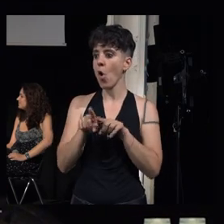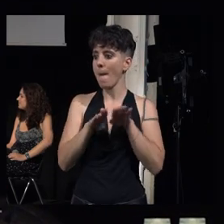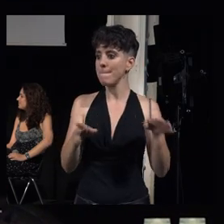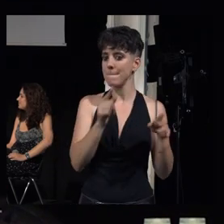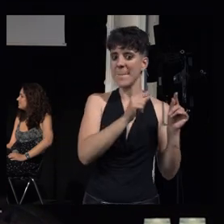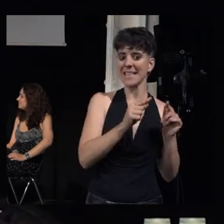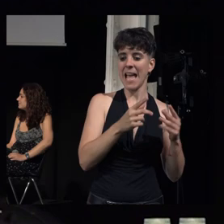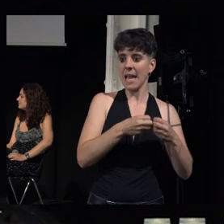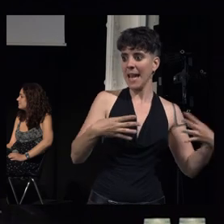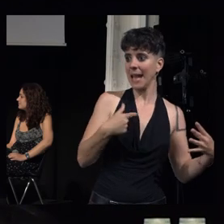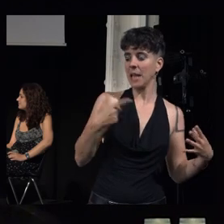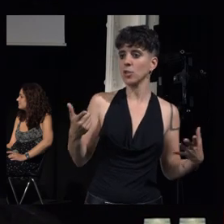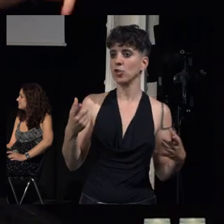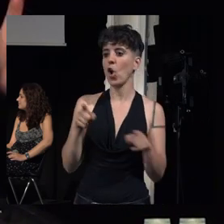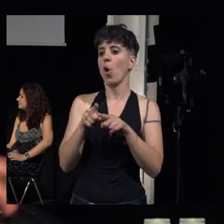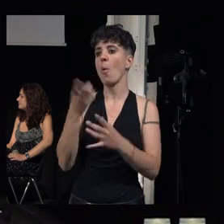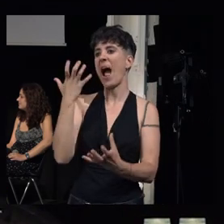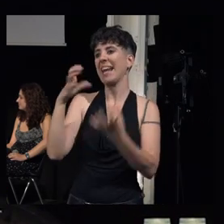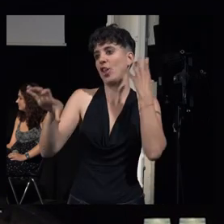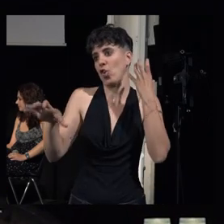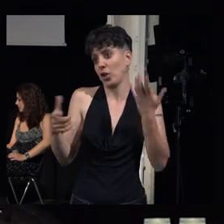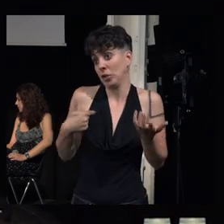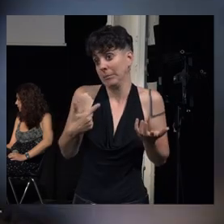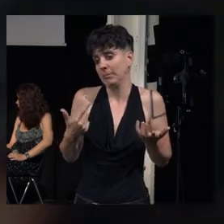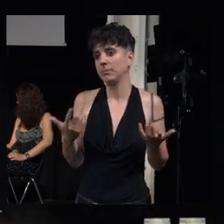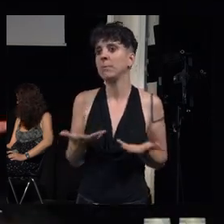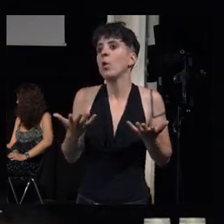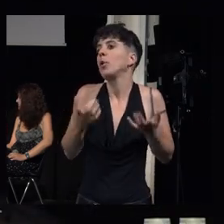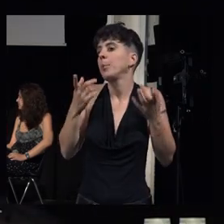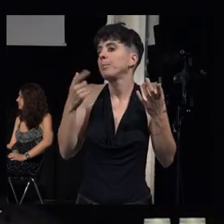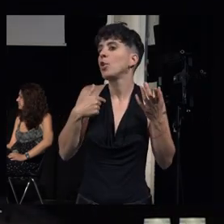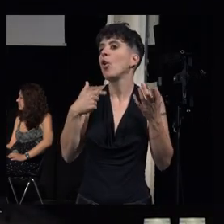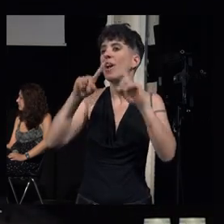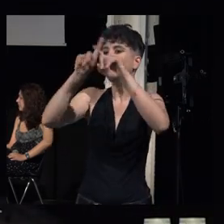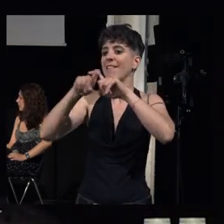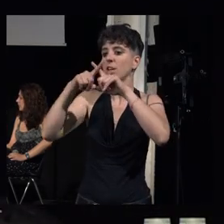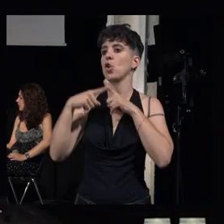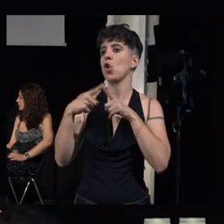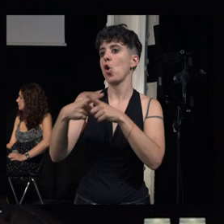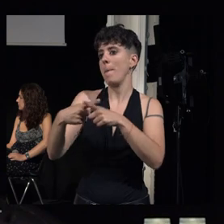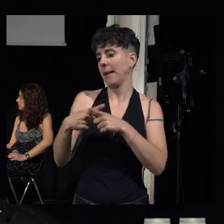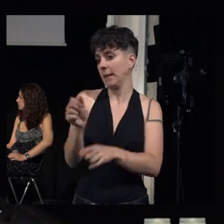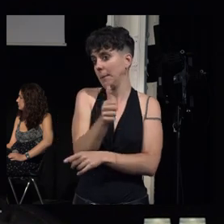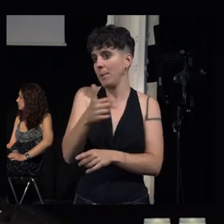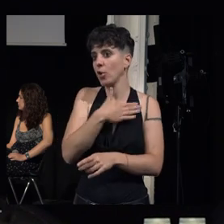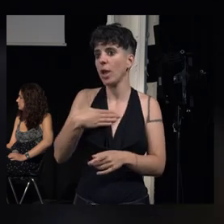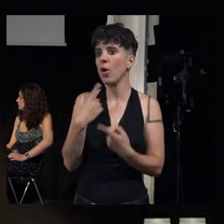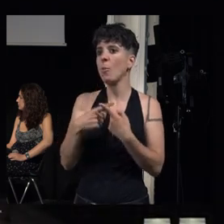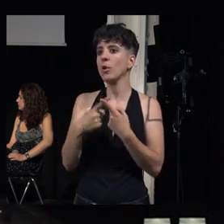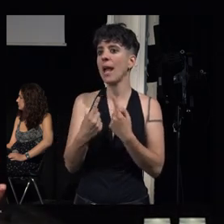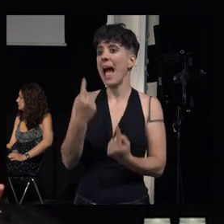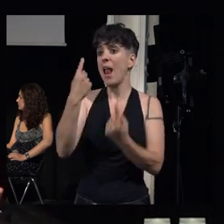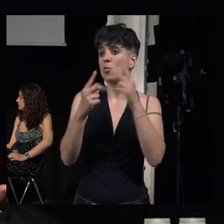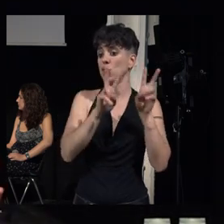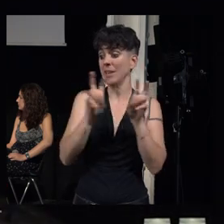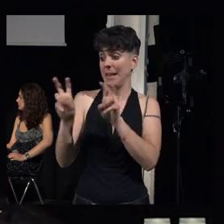me parece anecdótico, ¿no? Entonces, quiero comenzar compartiendo alguna reflexión primero, porque creo que algunas cuestiones que se